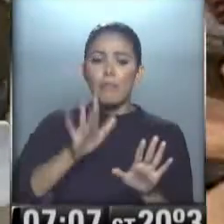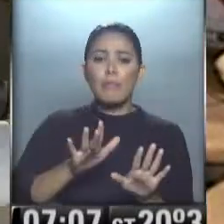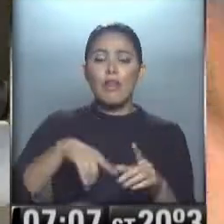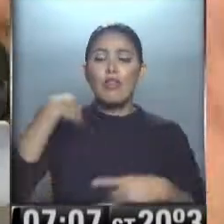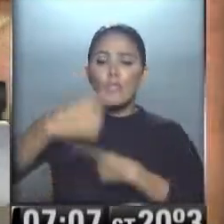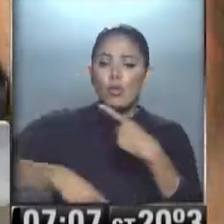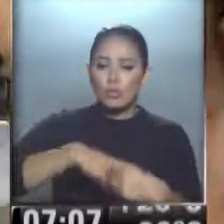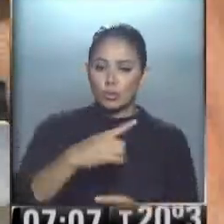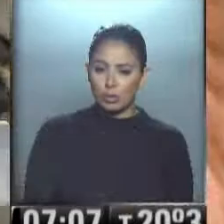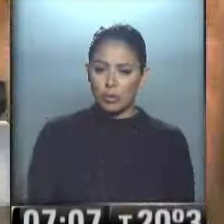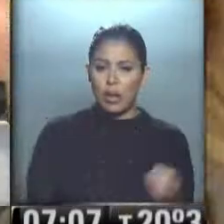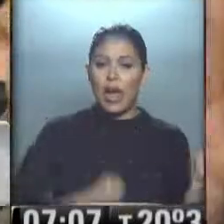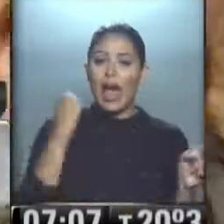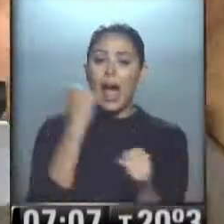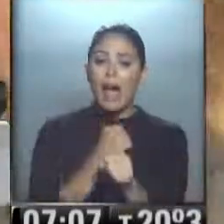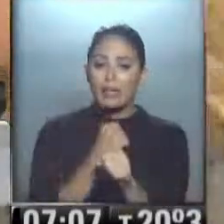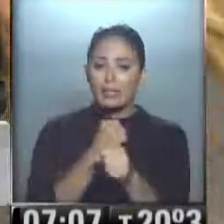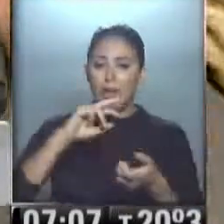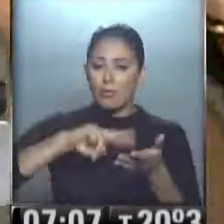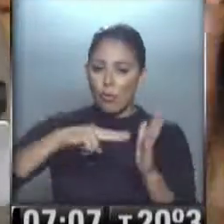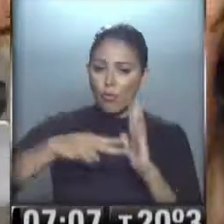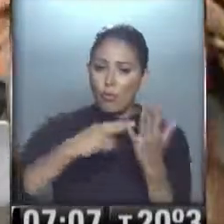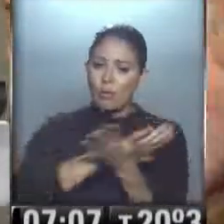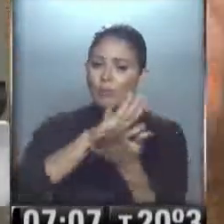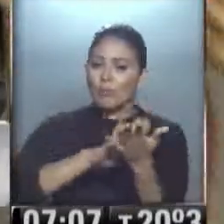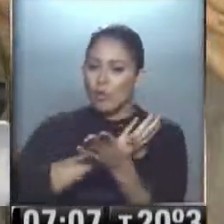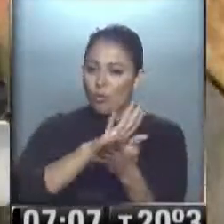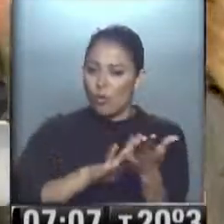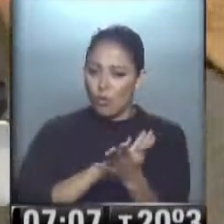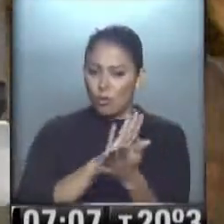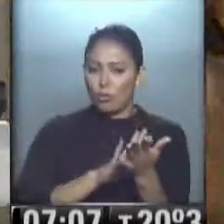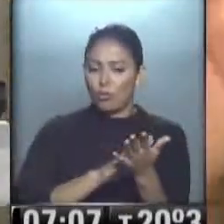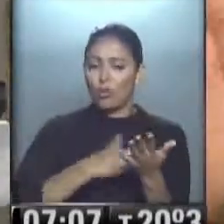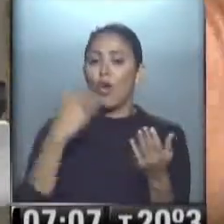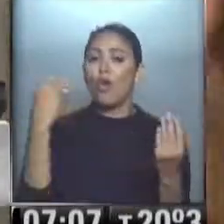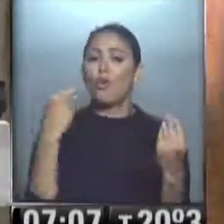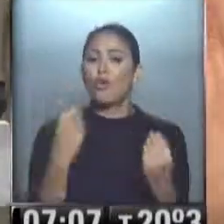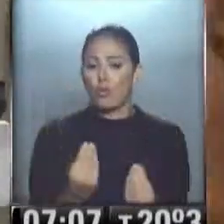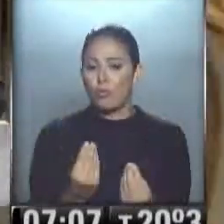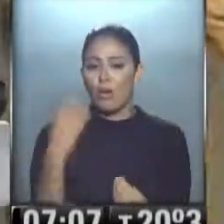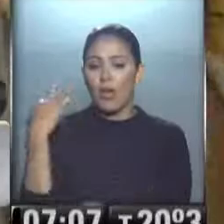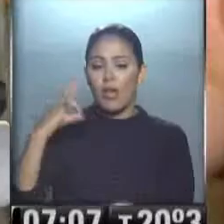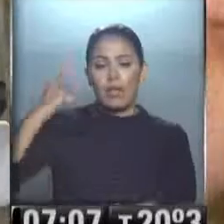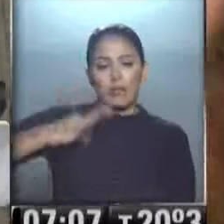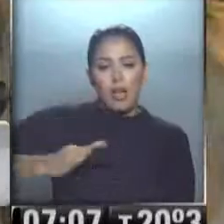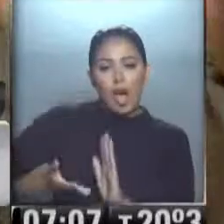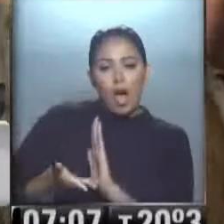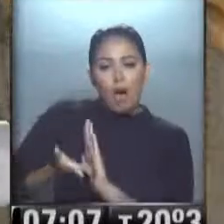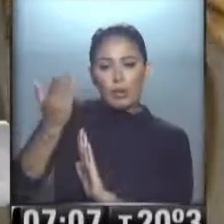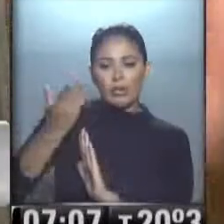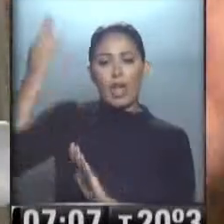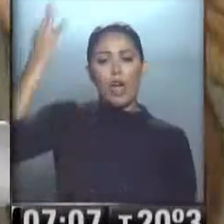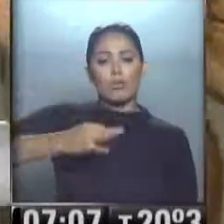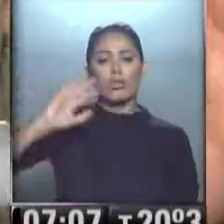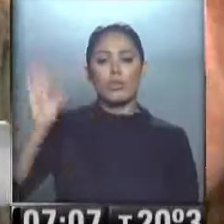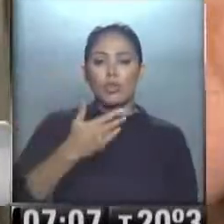fuerza hasta que este conflicto se resuelva de una sola manera. Aumento salarial justo